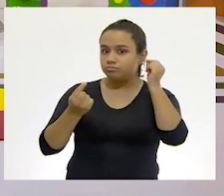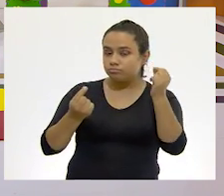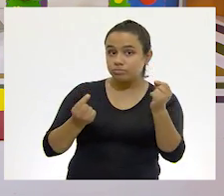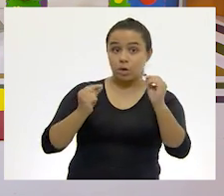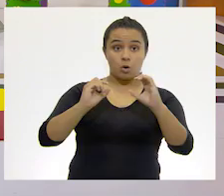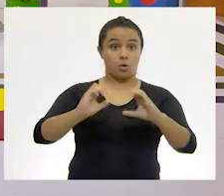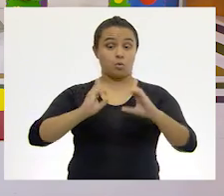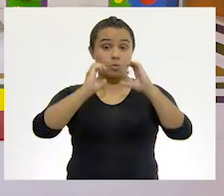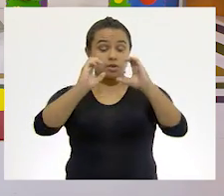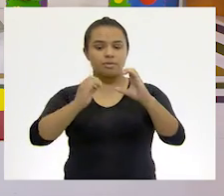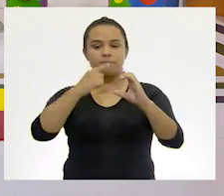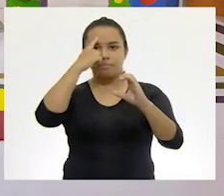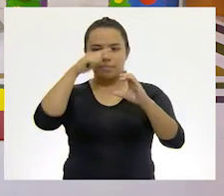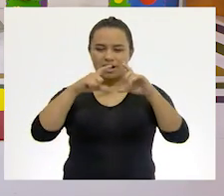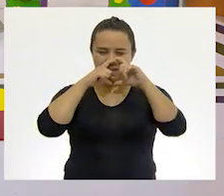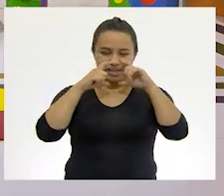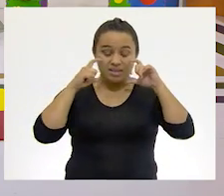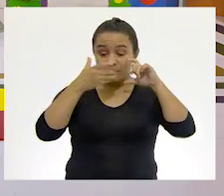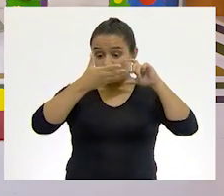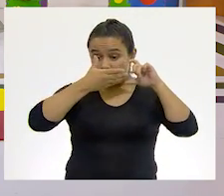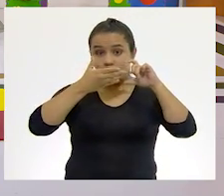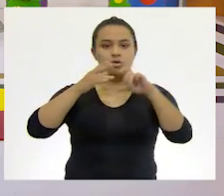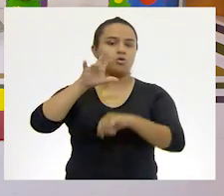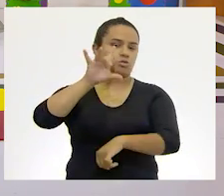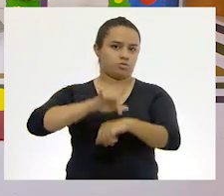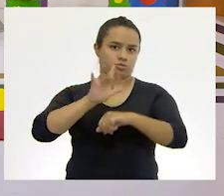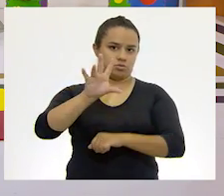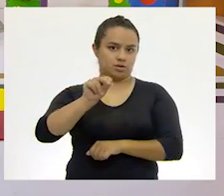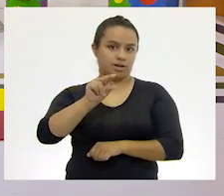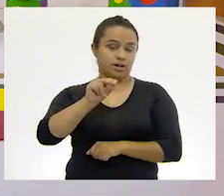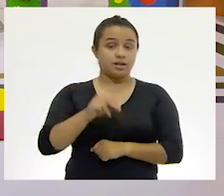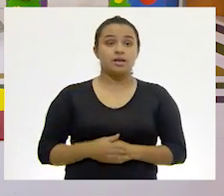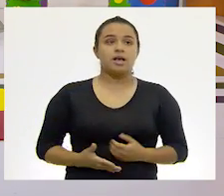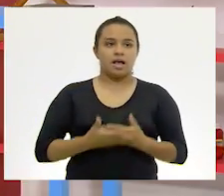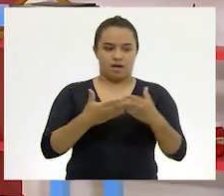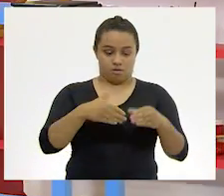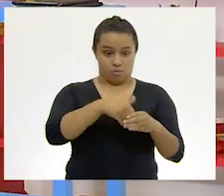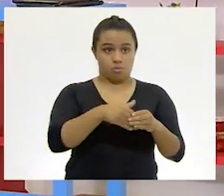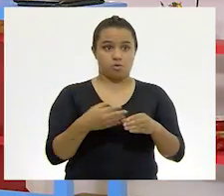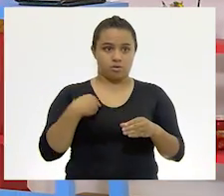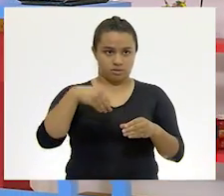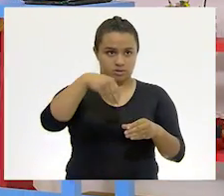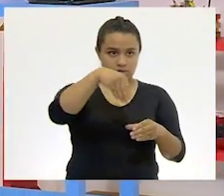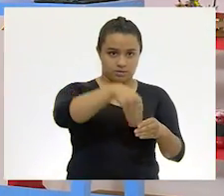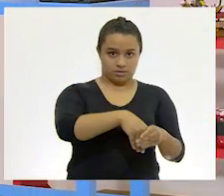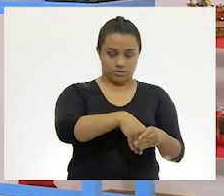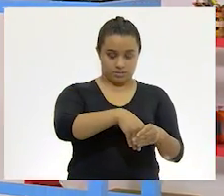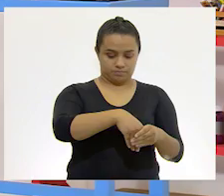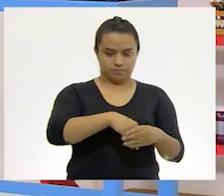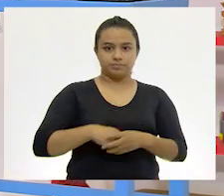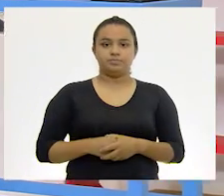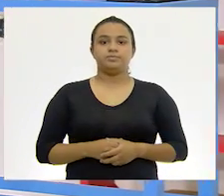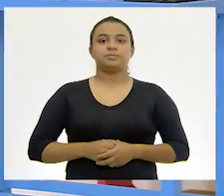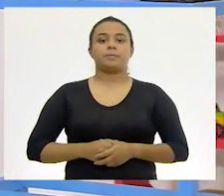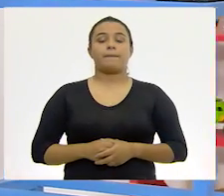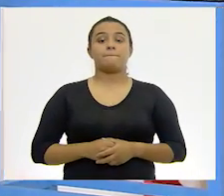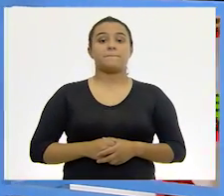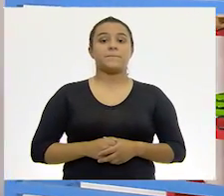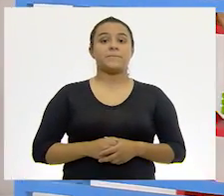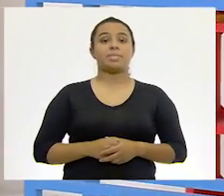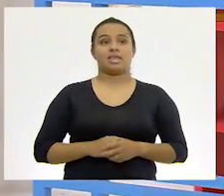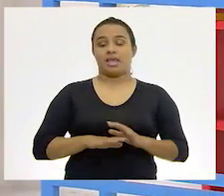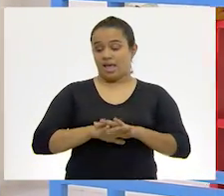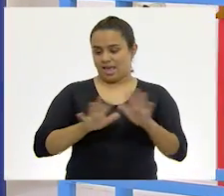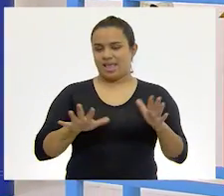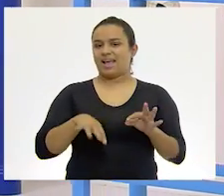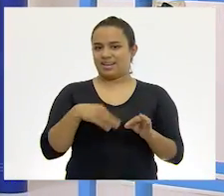con cuidado de no tocar la parte de afuera. Ahora lo guardo en esta bolsita que tengo preparada por acá y ahora